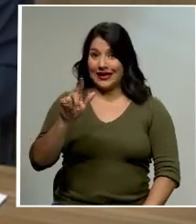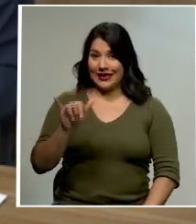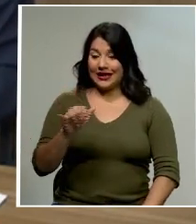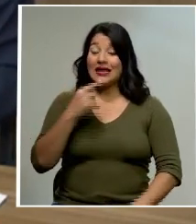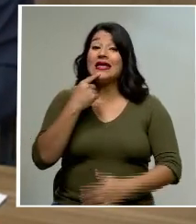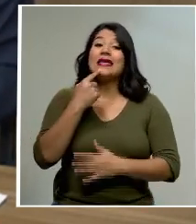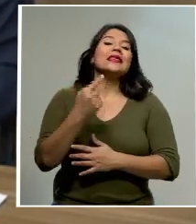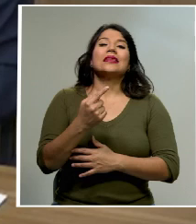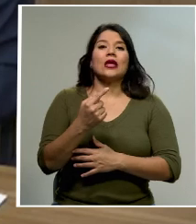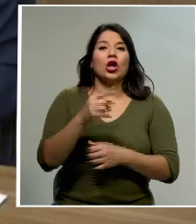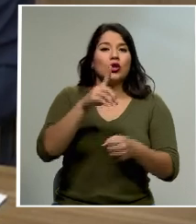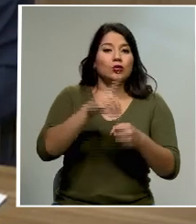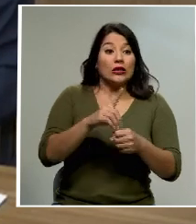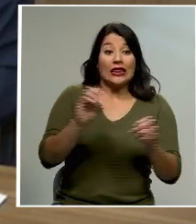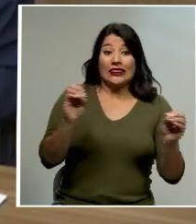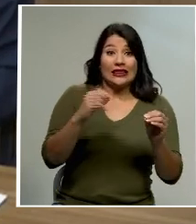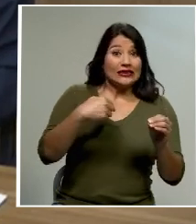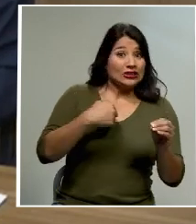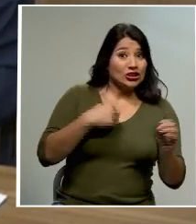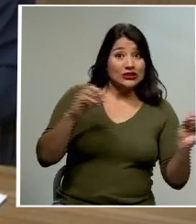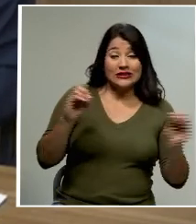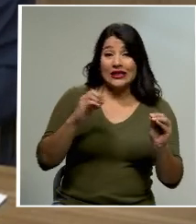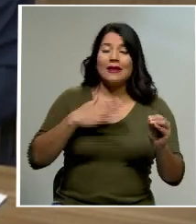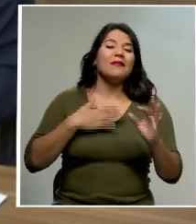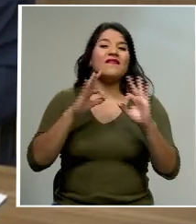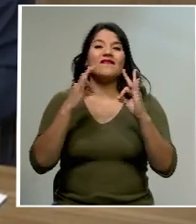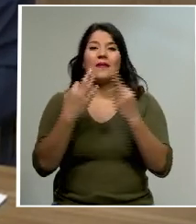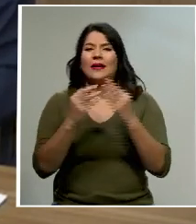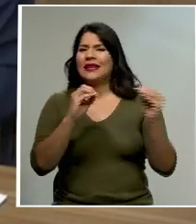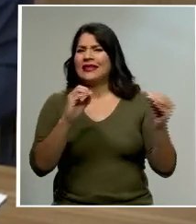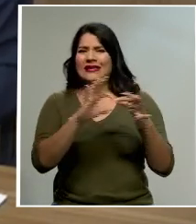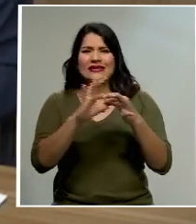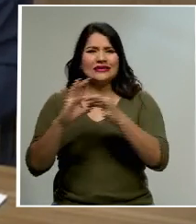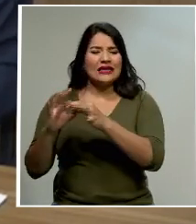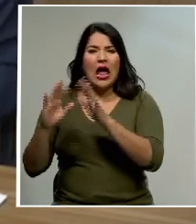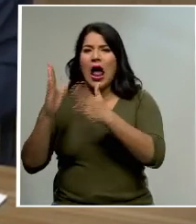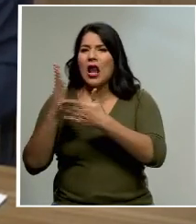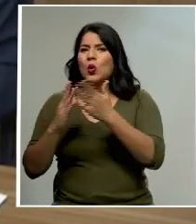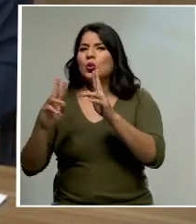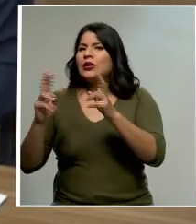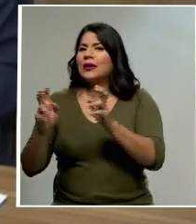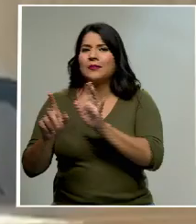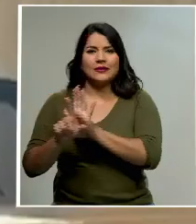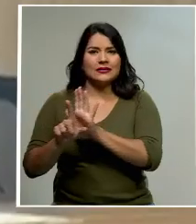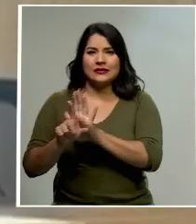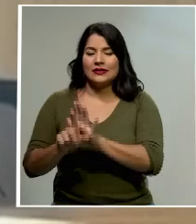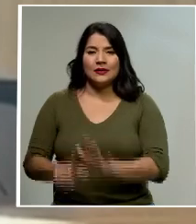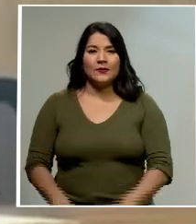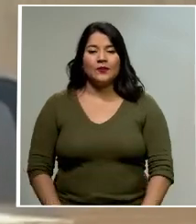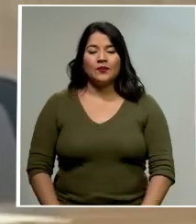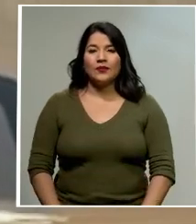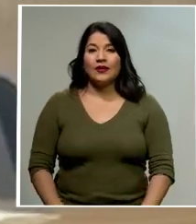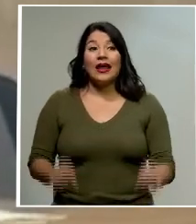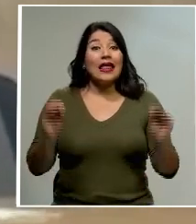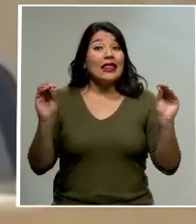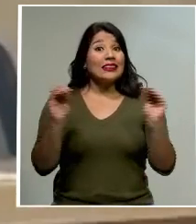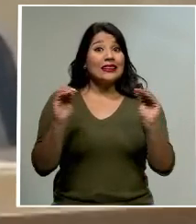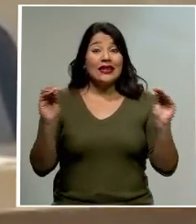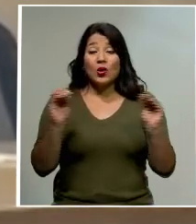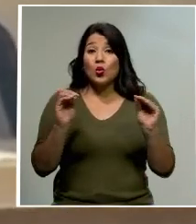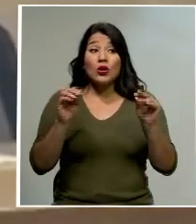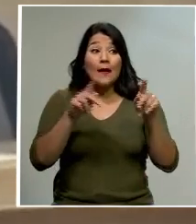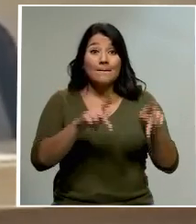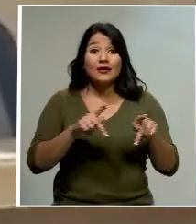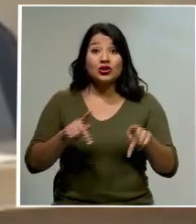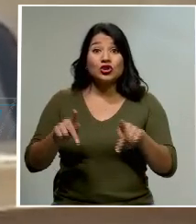él ni su familia estaban involucrados en ningún tema ilícito. Ni tampoco ningún miembro de